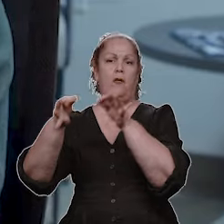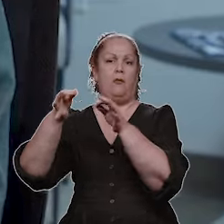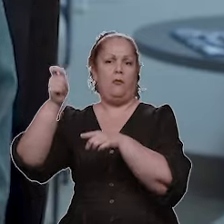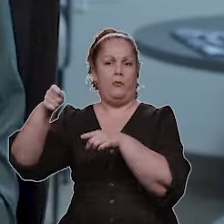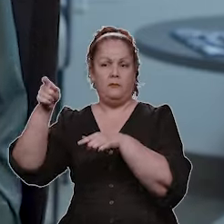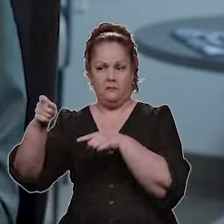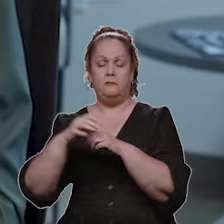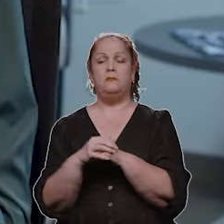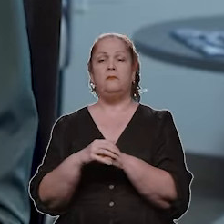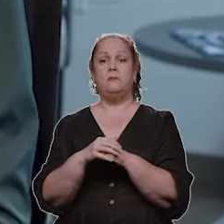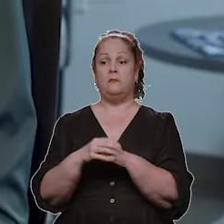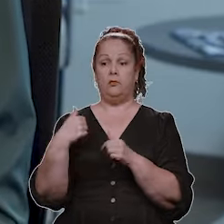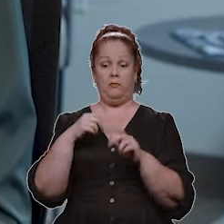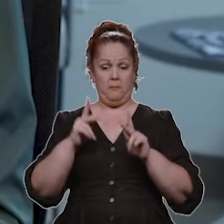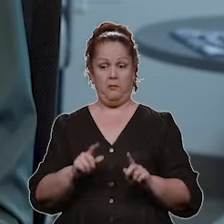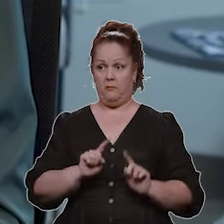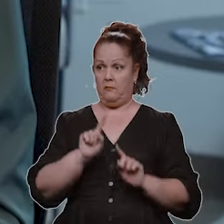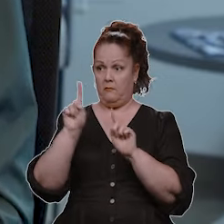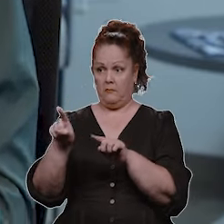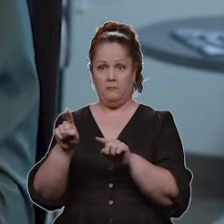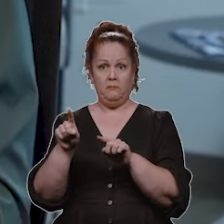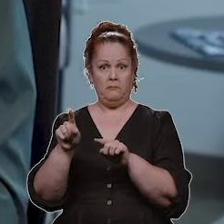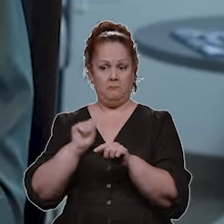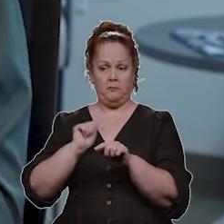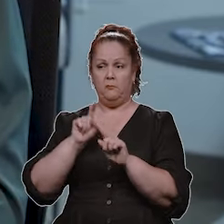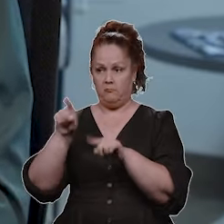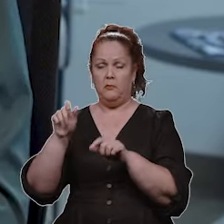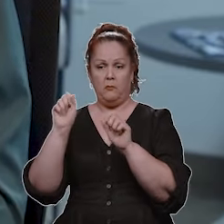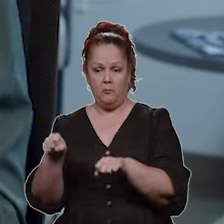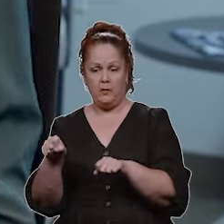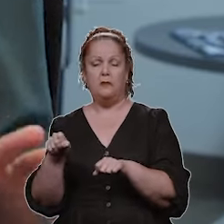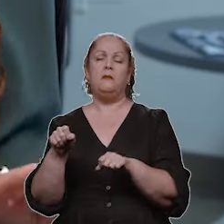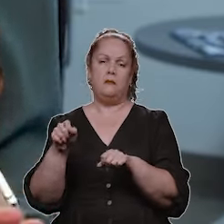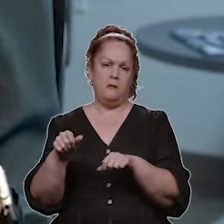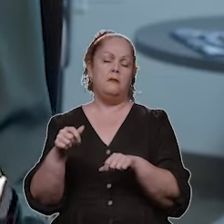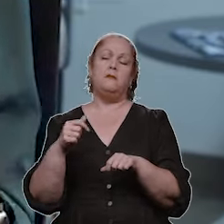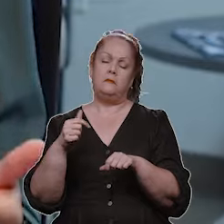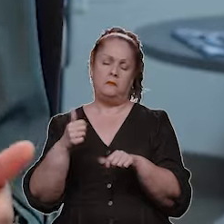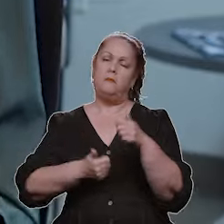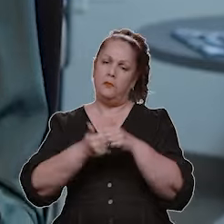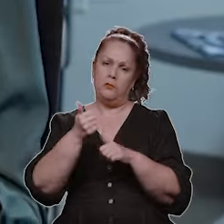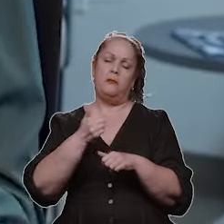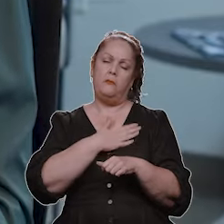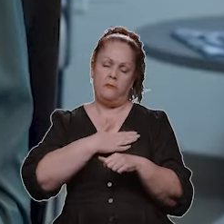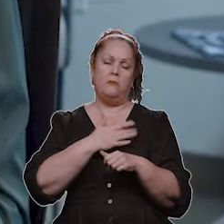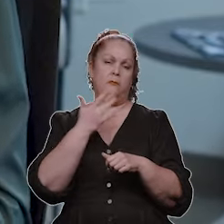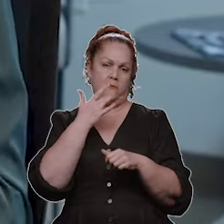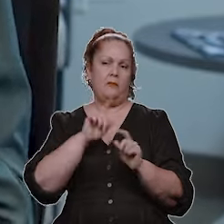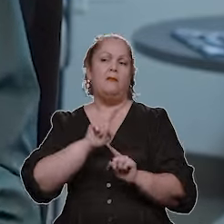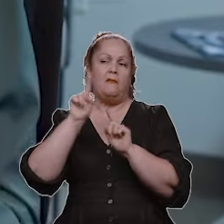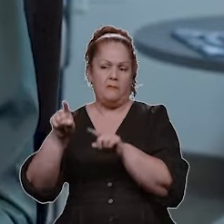en adición a poder acudir de manera presencial a la sala de investigaciones que de ordinario se exhorta a la ciudadanía que